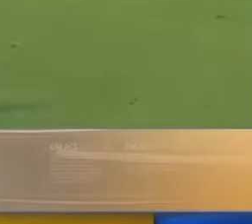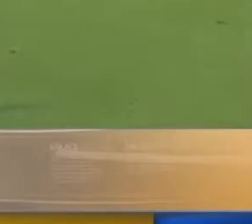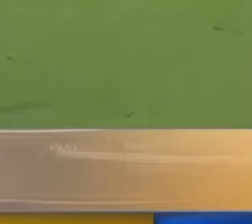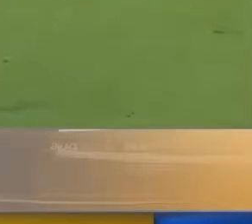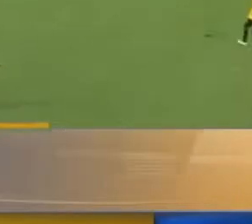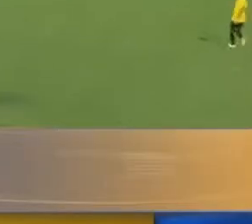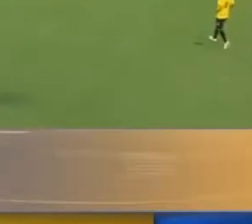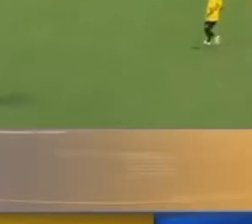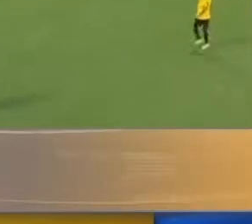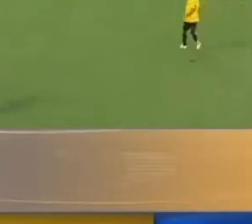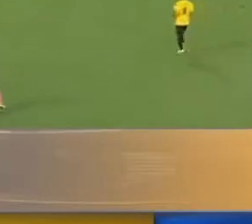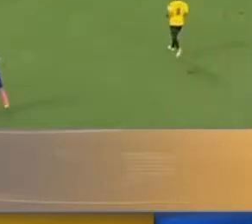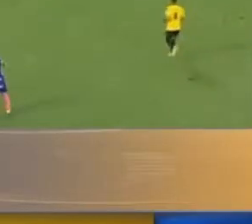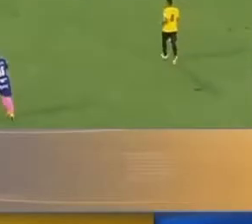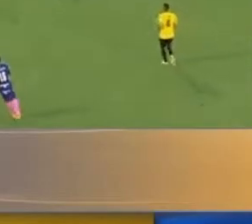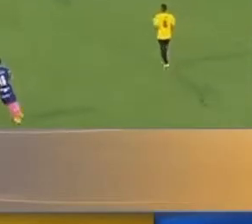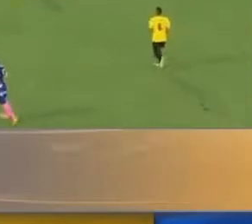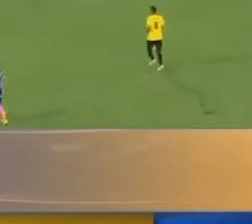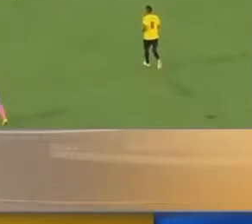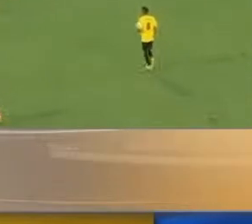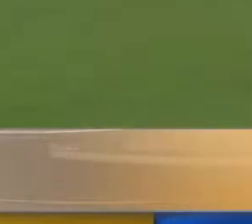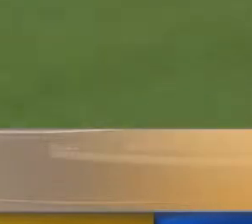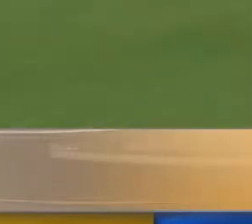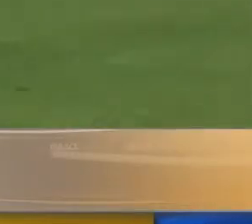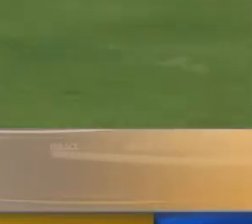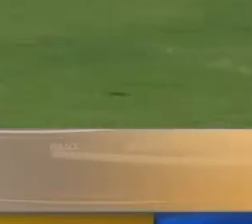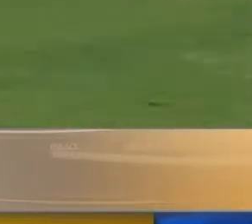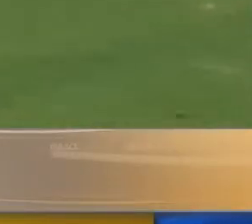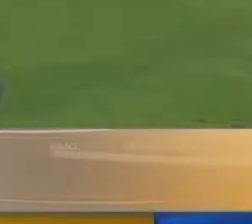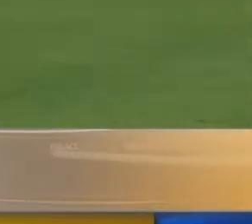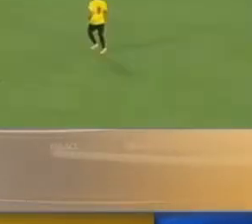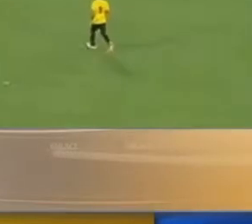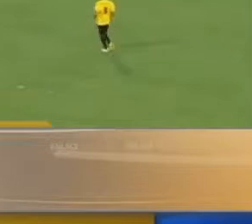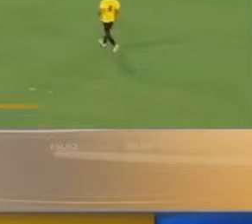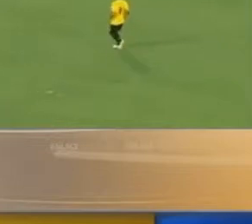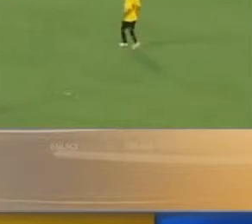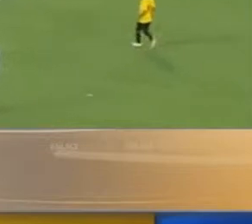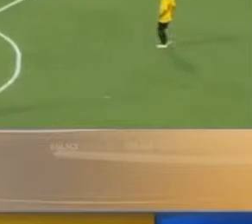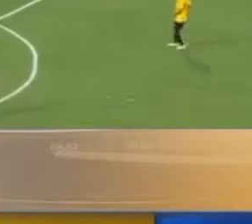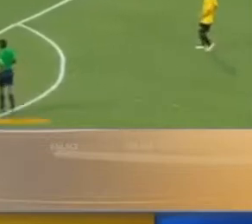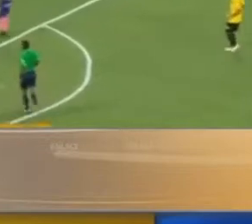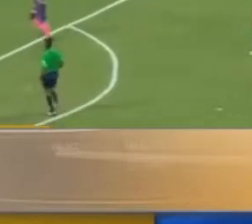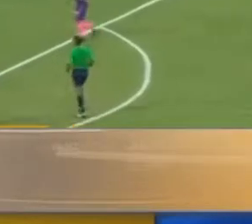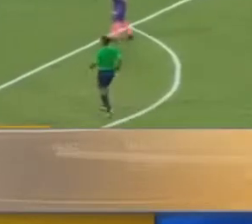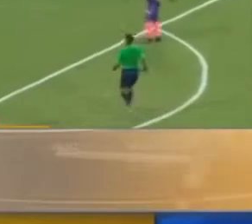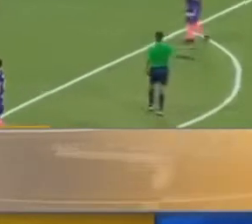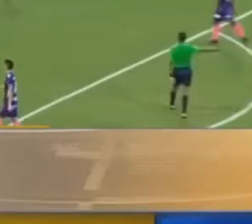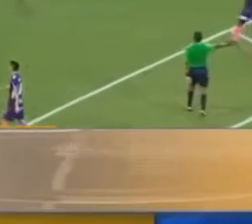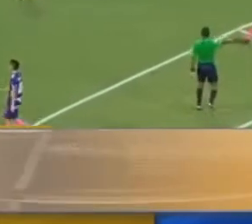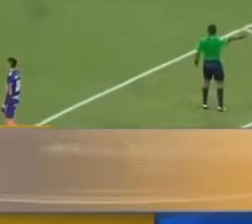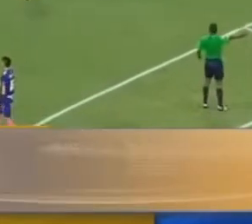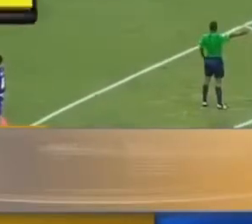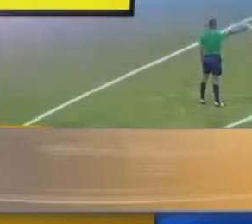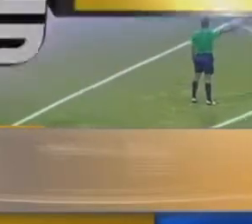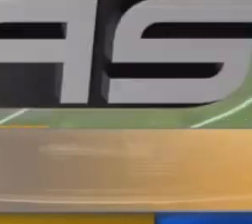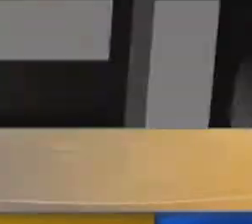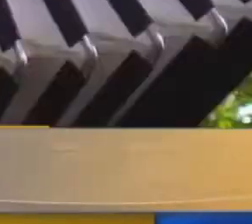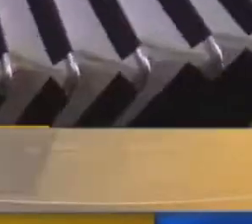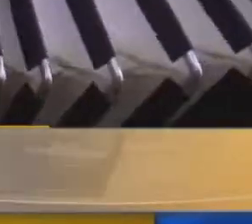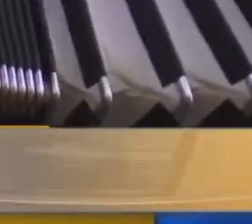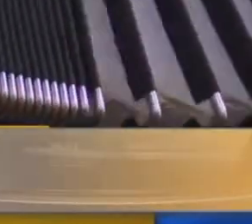Noticias el triunfo ayer ante el Deportivo Independiente Medellín. Asegura que el onceno orinegro va por un cupo en los 8 mejores del fútbol profesional